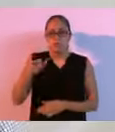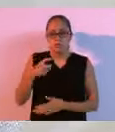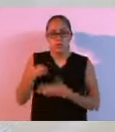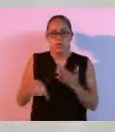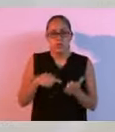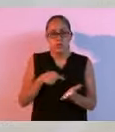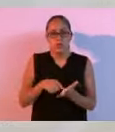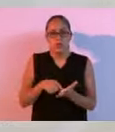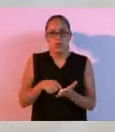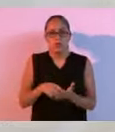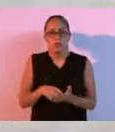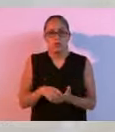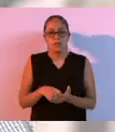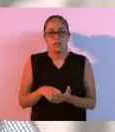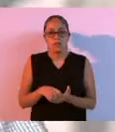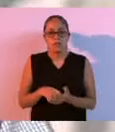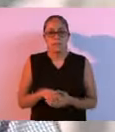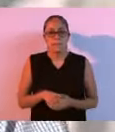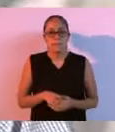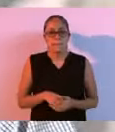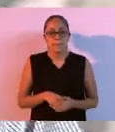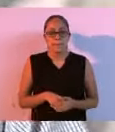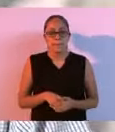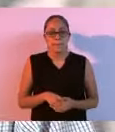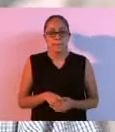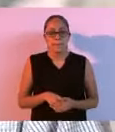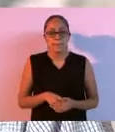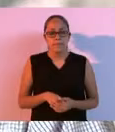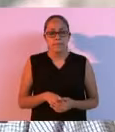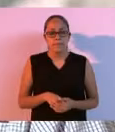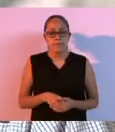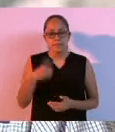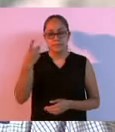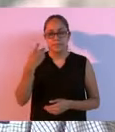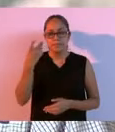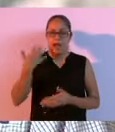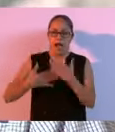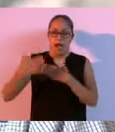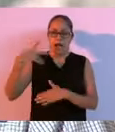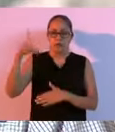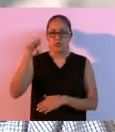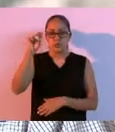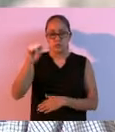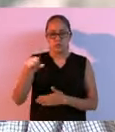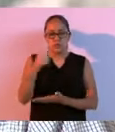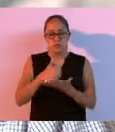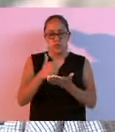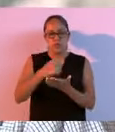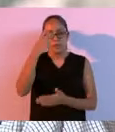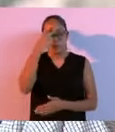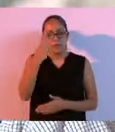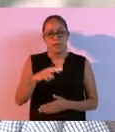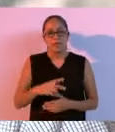Una estación antes era en la Magdalena Contreras, al sur de la Ciudad de México.